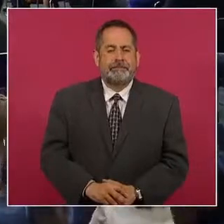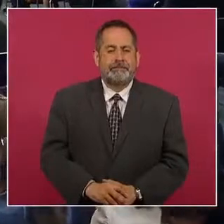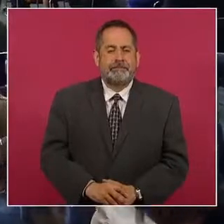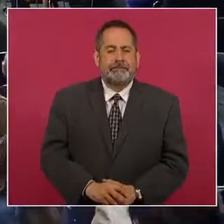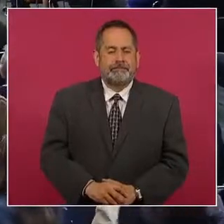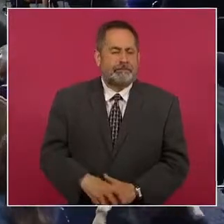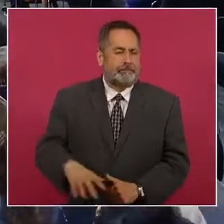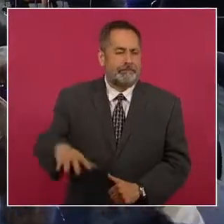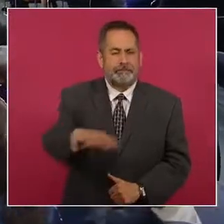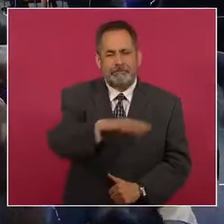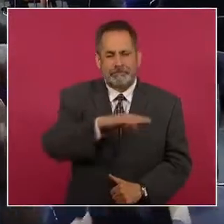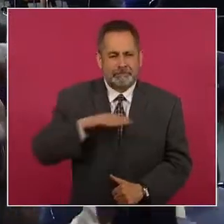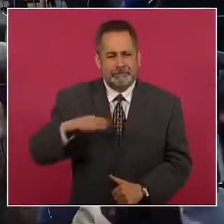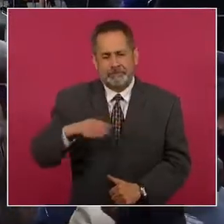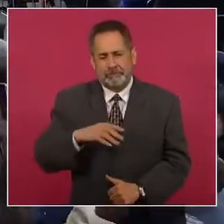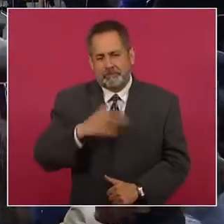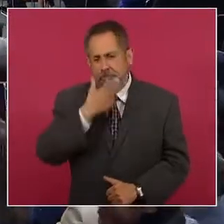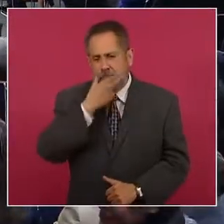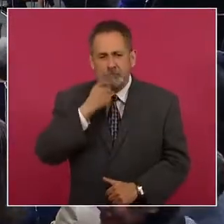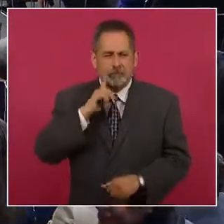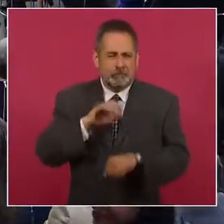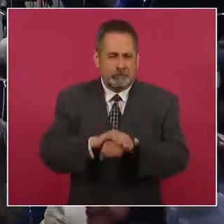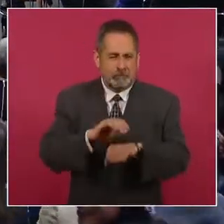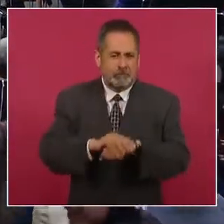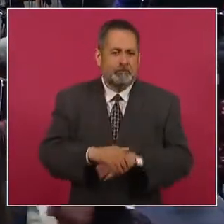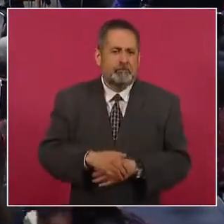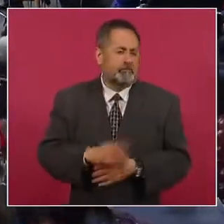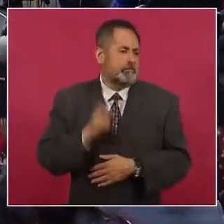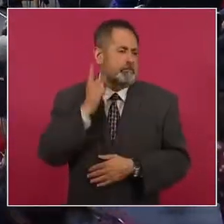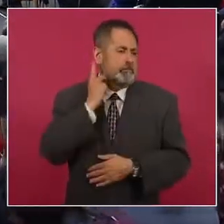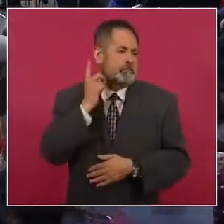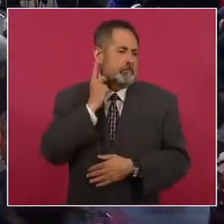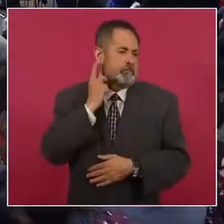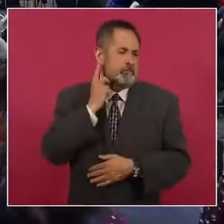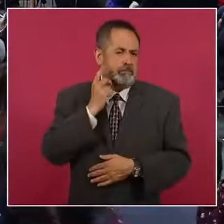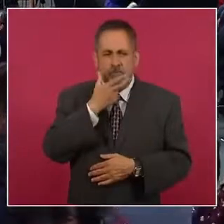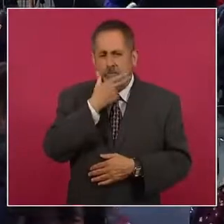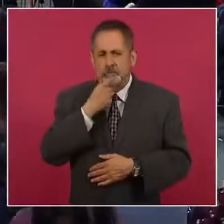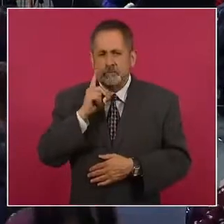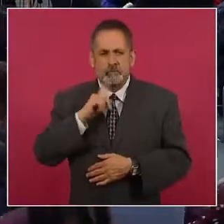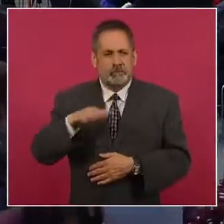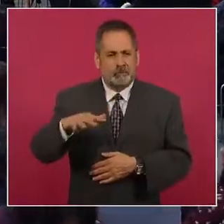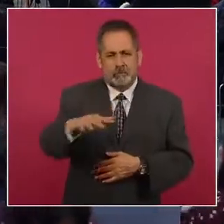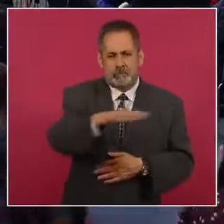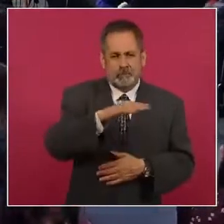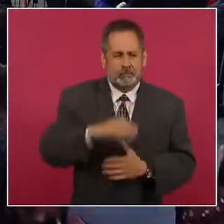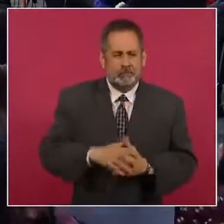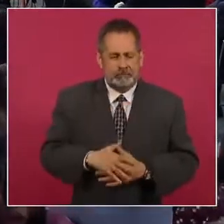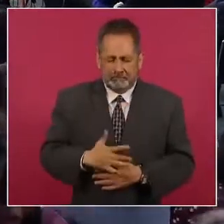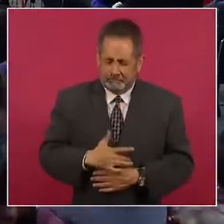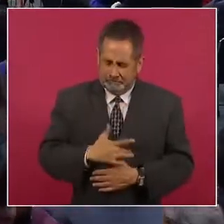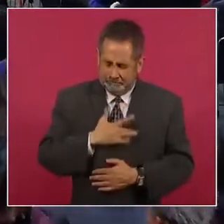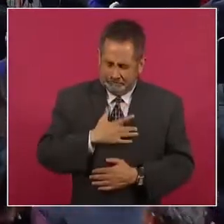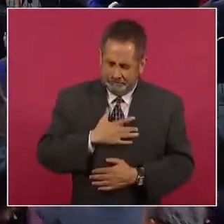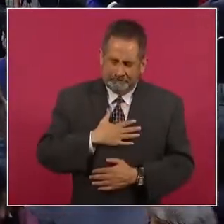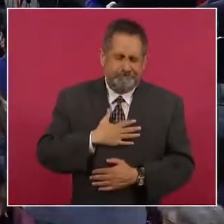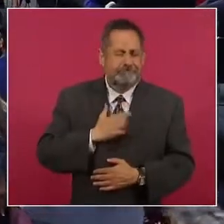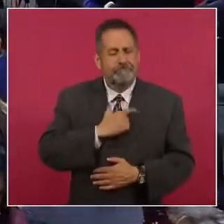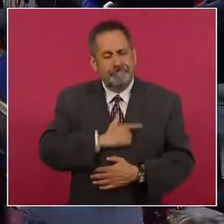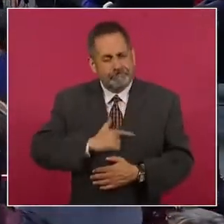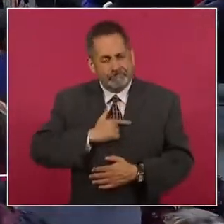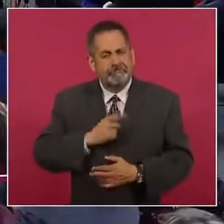Amigas, amigos, diputadas, diputados, me da mucho gusto, la verdad, que